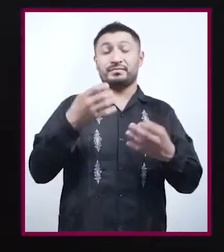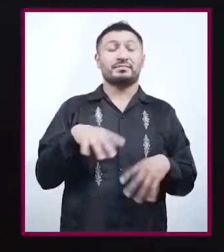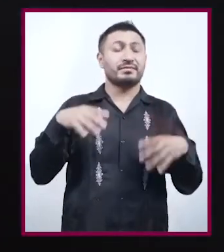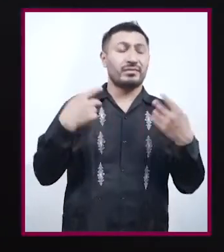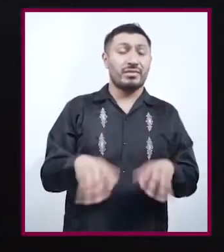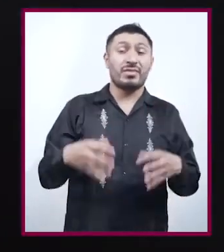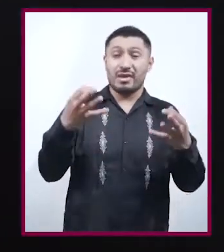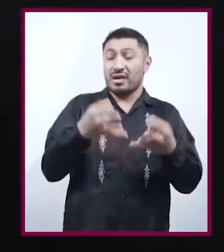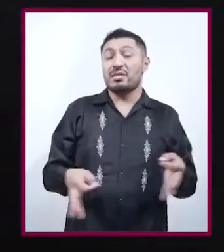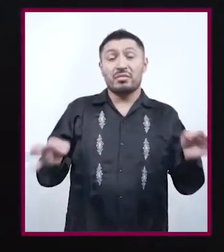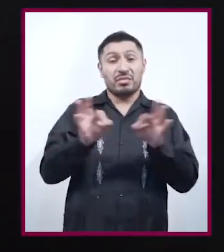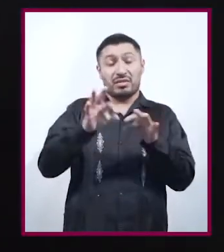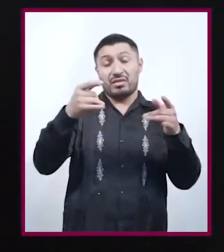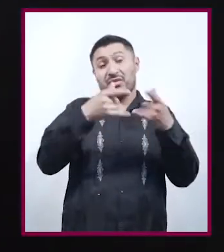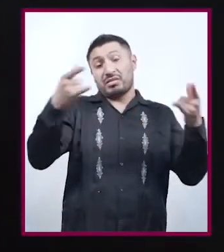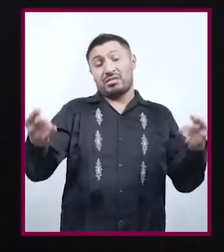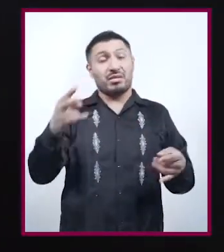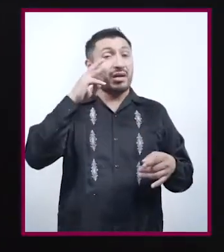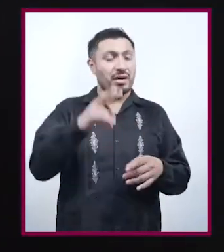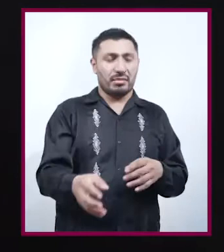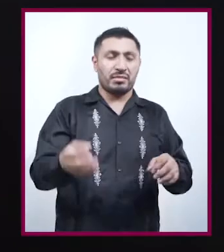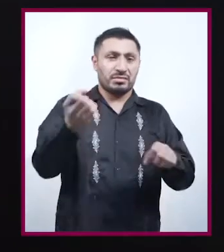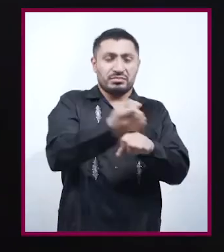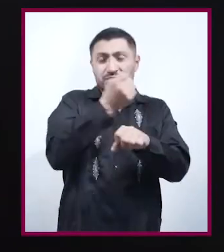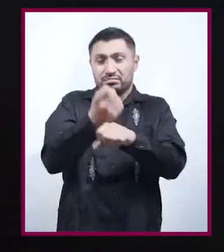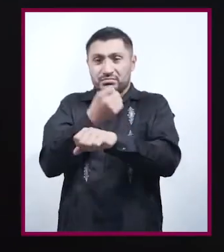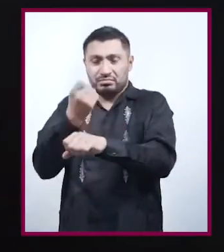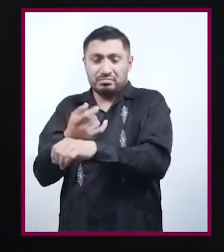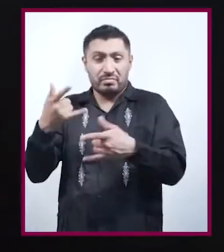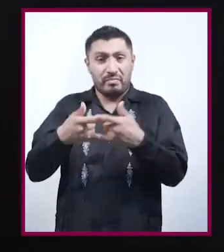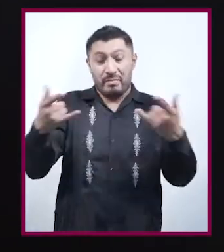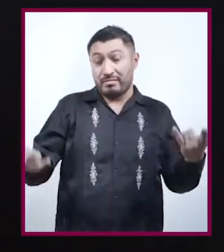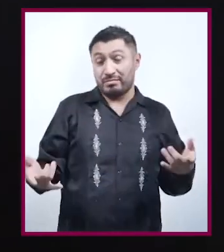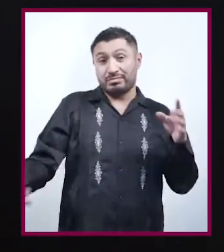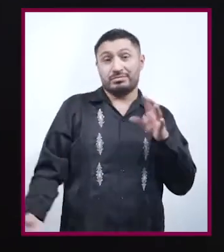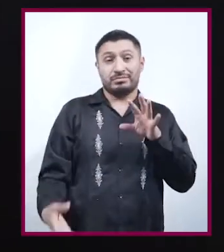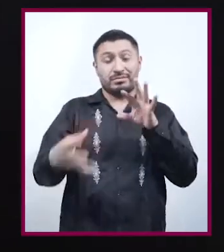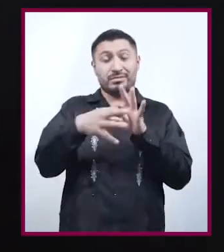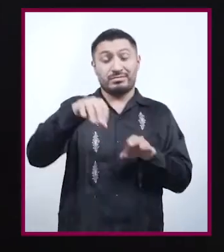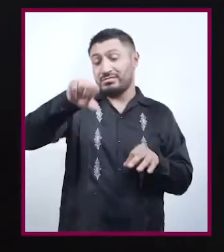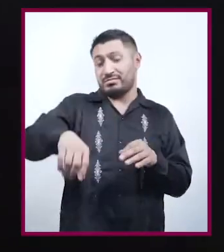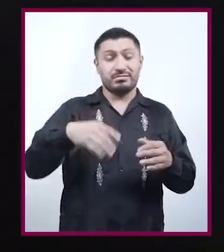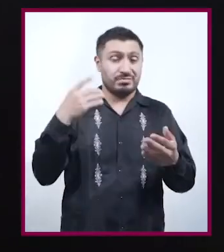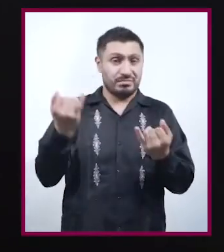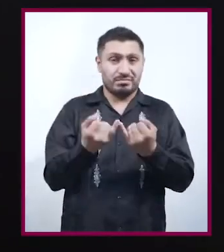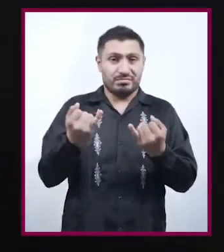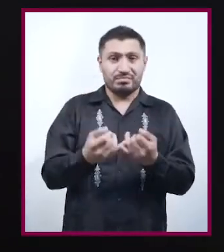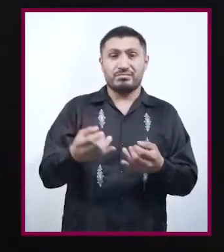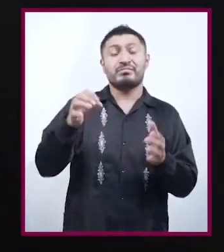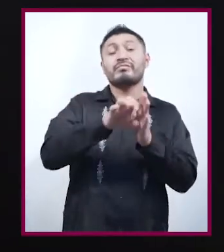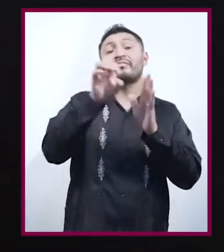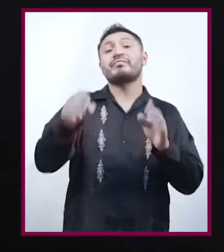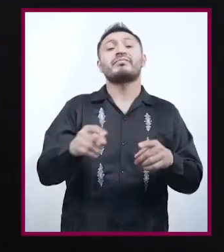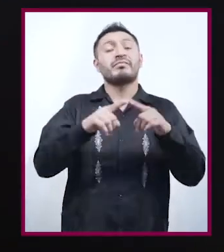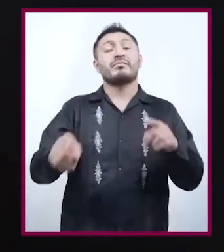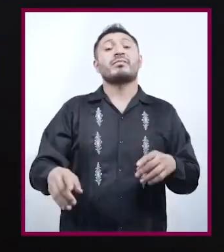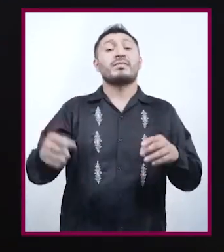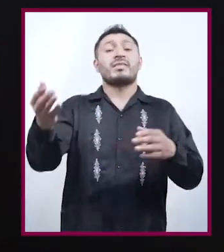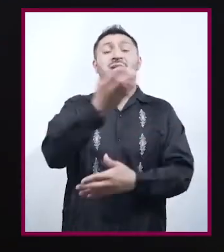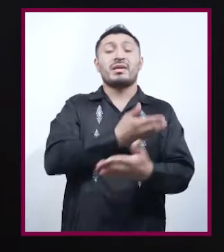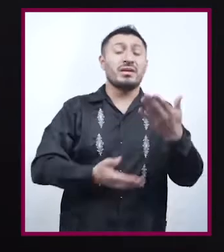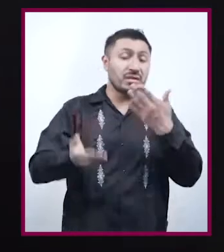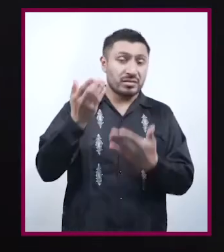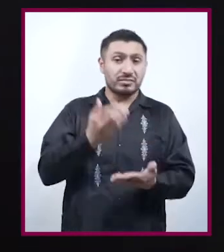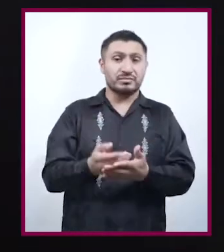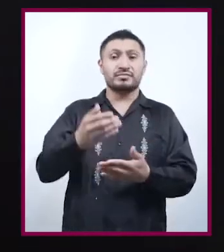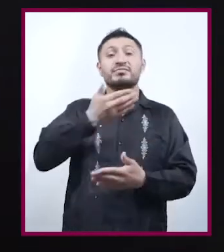acontecimientos históricos están conectados los unos con los otros a través de procesos, ¿no te parece? Otro ejemplo es la prolongada convivencia